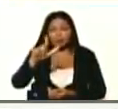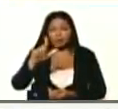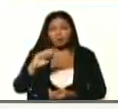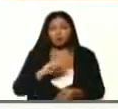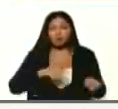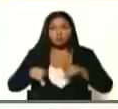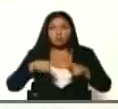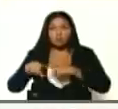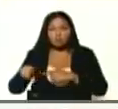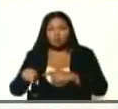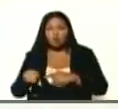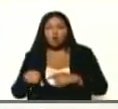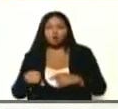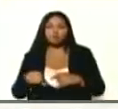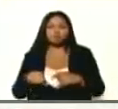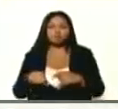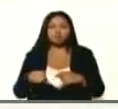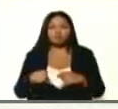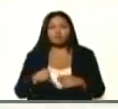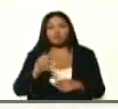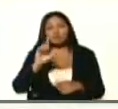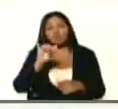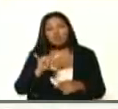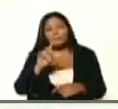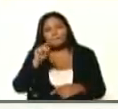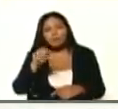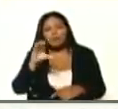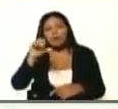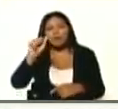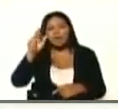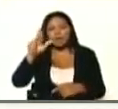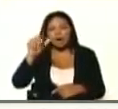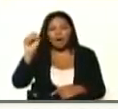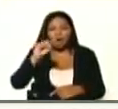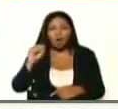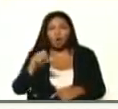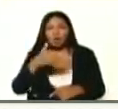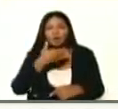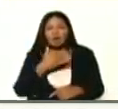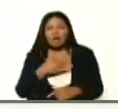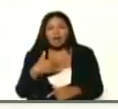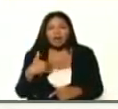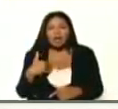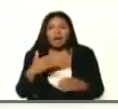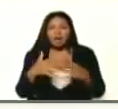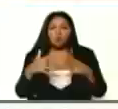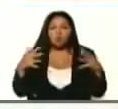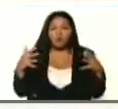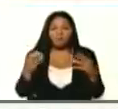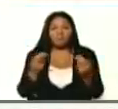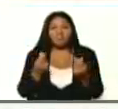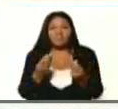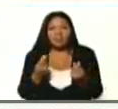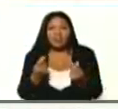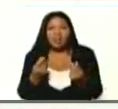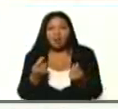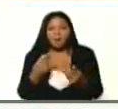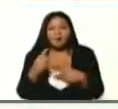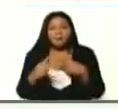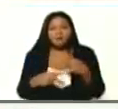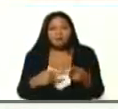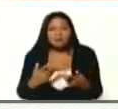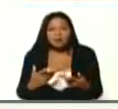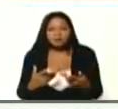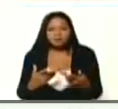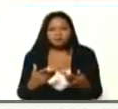en Sarasa, y Carlos Mirabal, técnico perito del INTI, requerían grandes cantidades de dinero para proceder